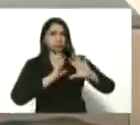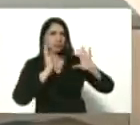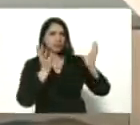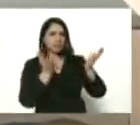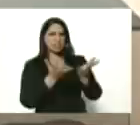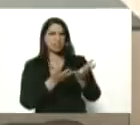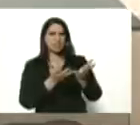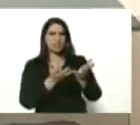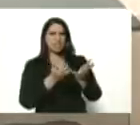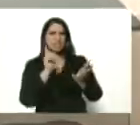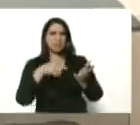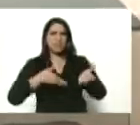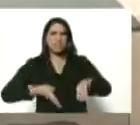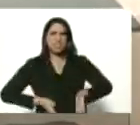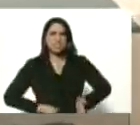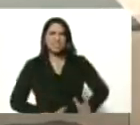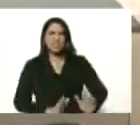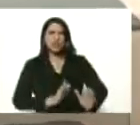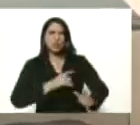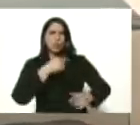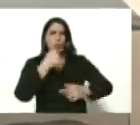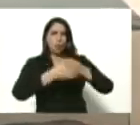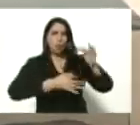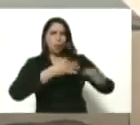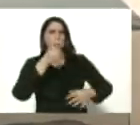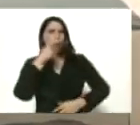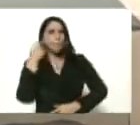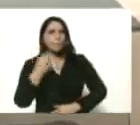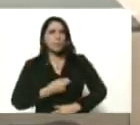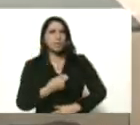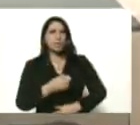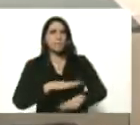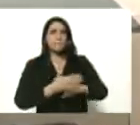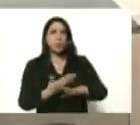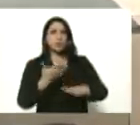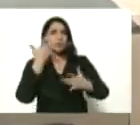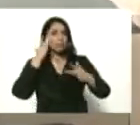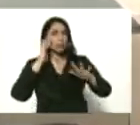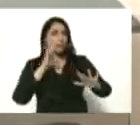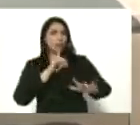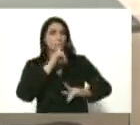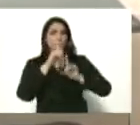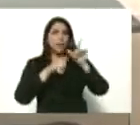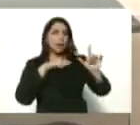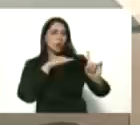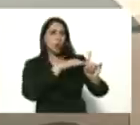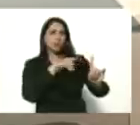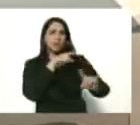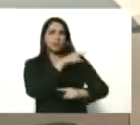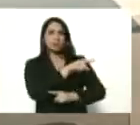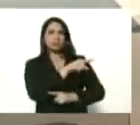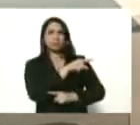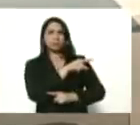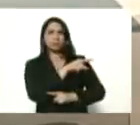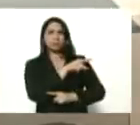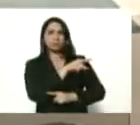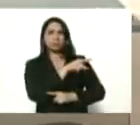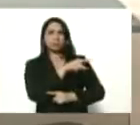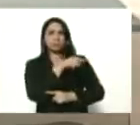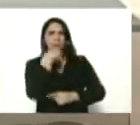su descendencia de entre los hijos de los hombres, porque intentaron el mal contra ti.